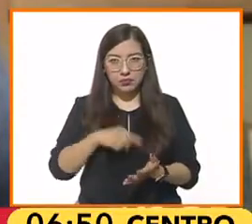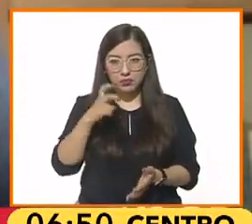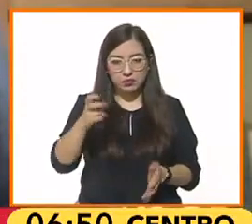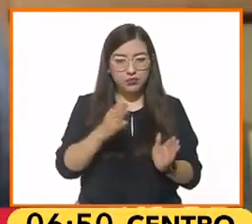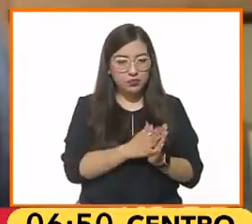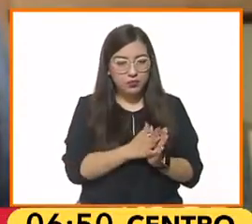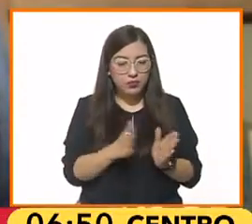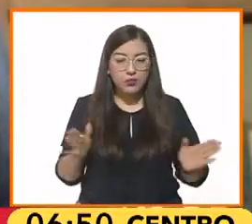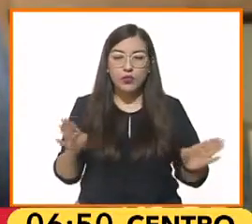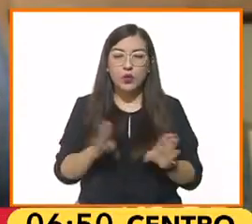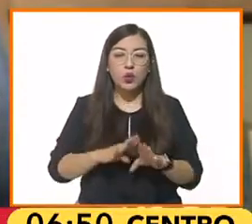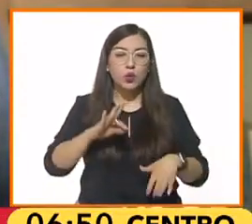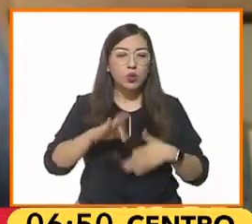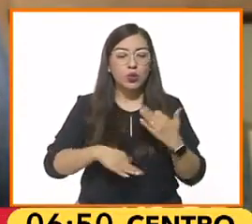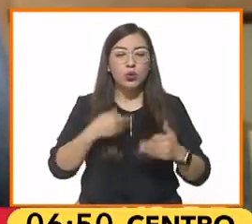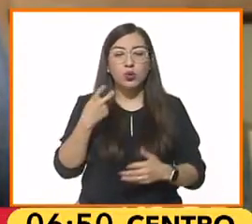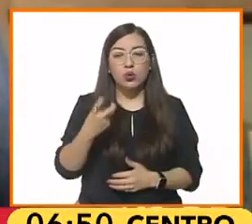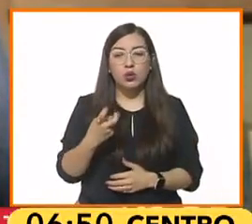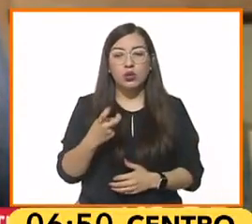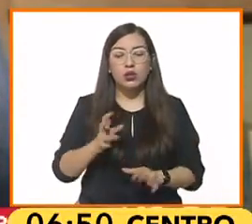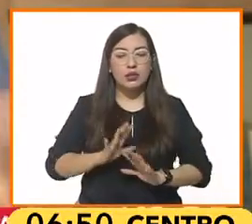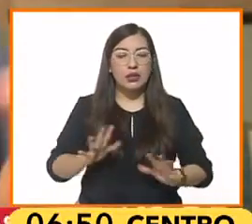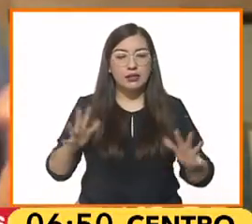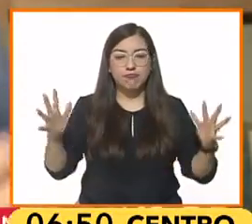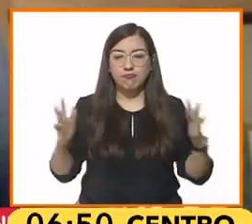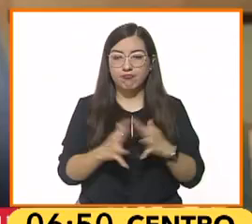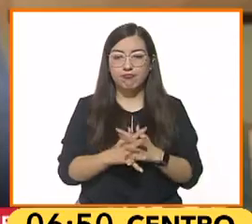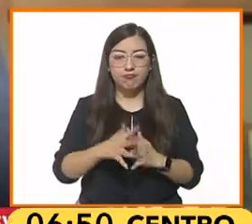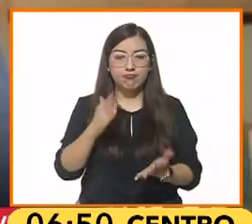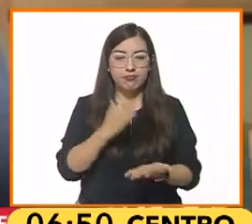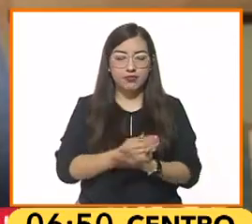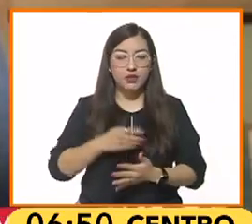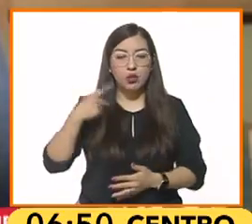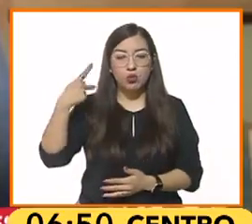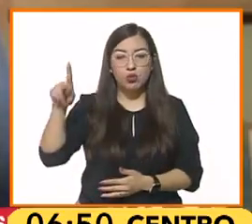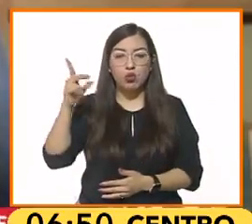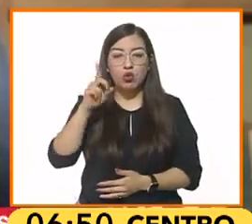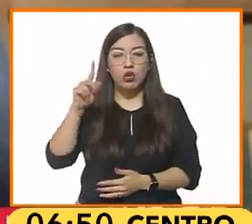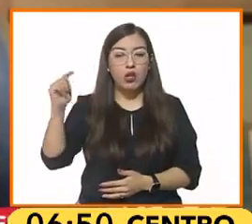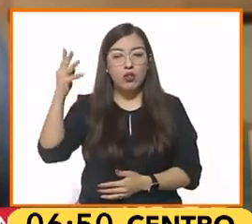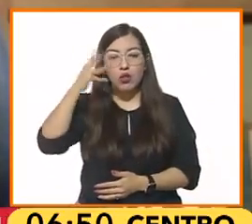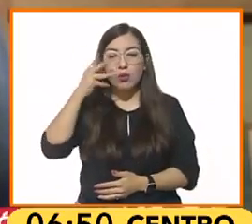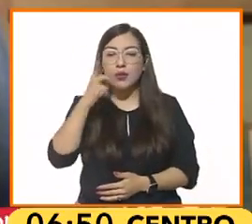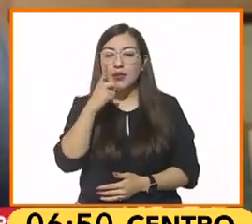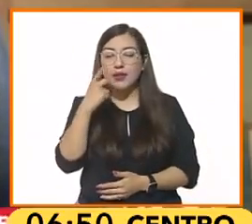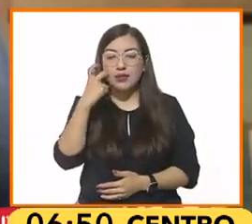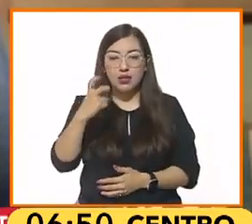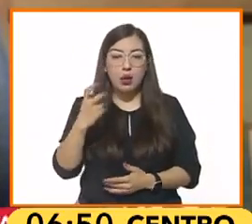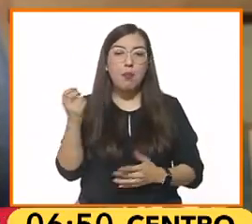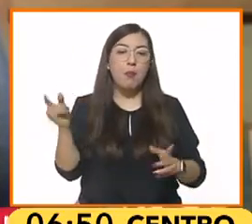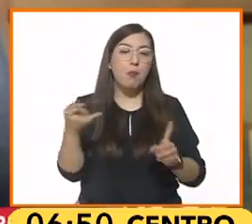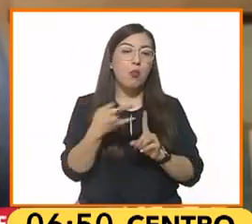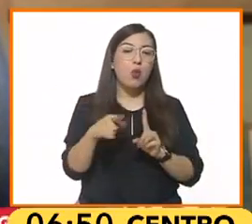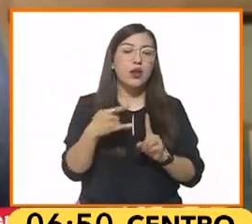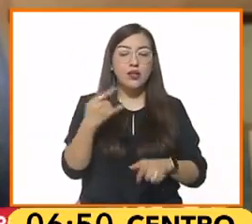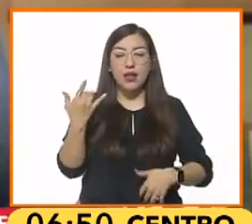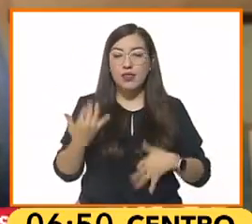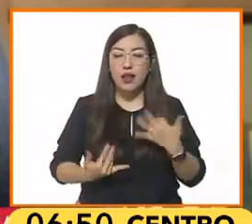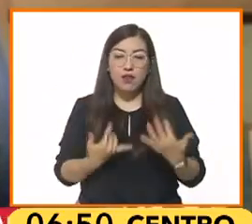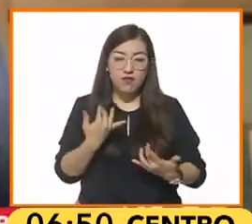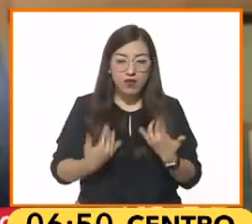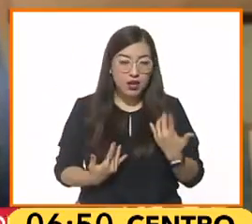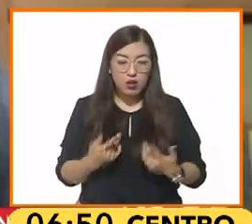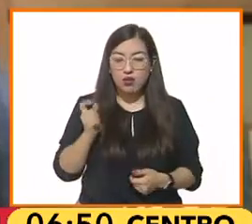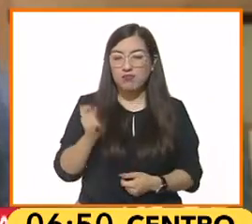la reanudación del cese al fuego es lo que Donald Trump llama, lo que él dice, las puertas del infierno, y es una forma de ir presionando a los actores para aceptar